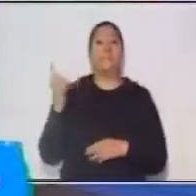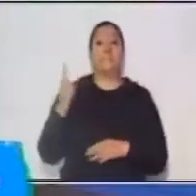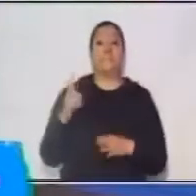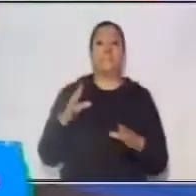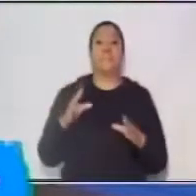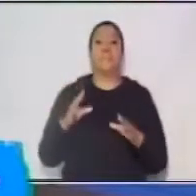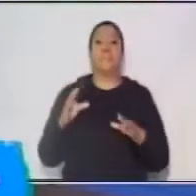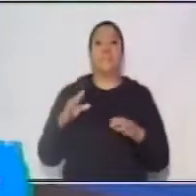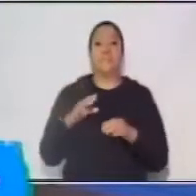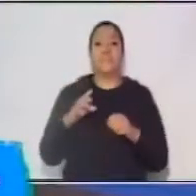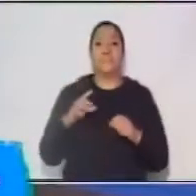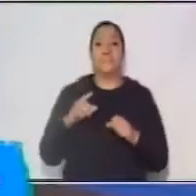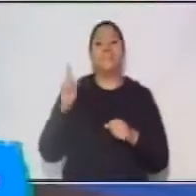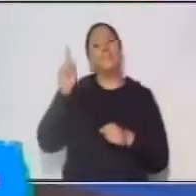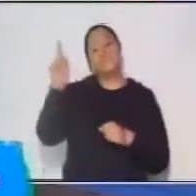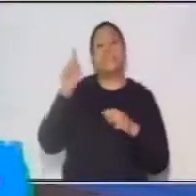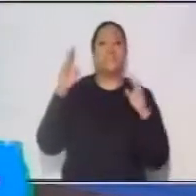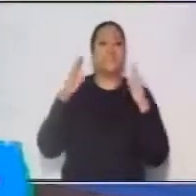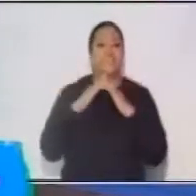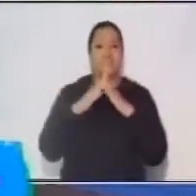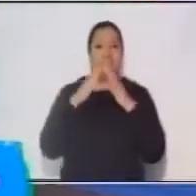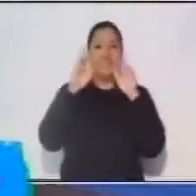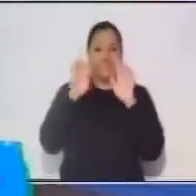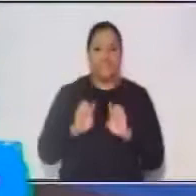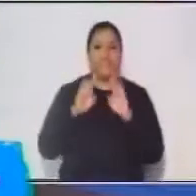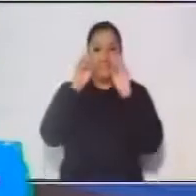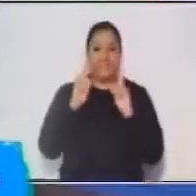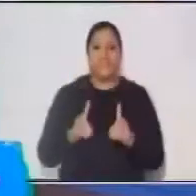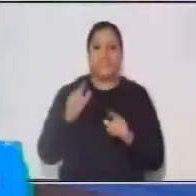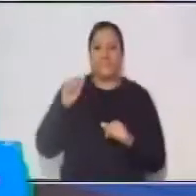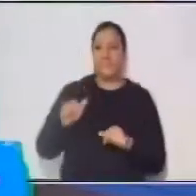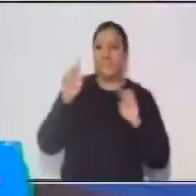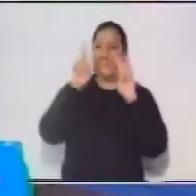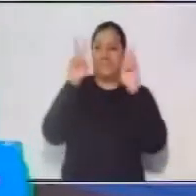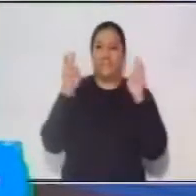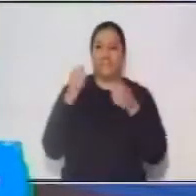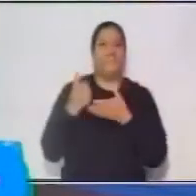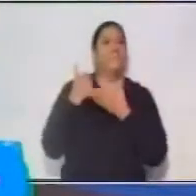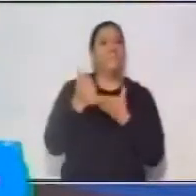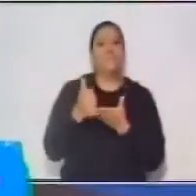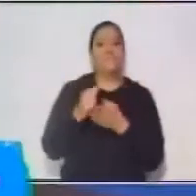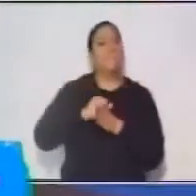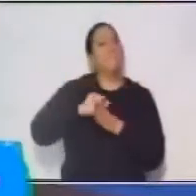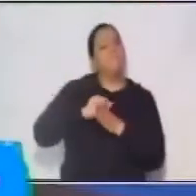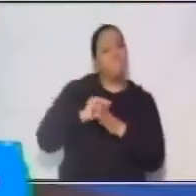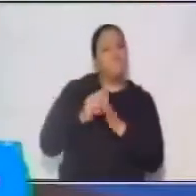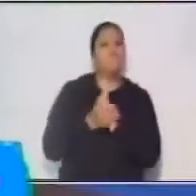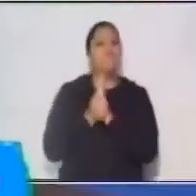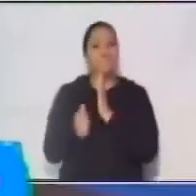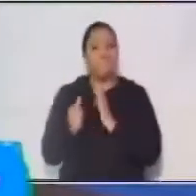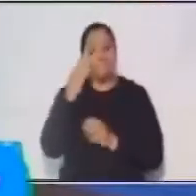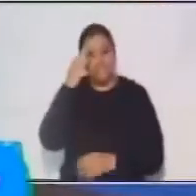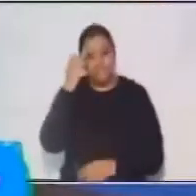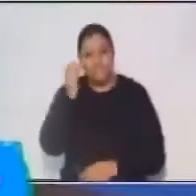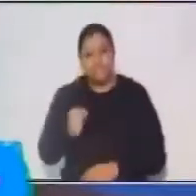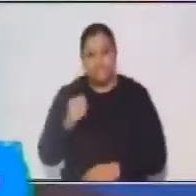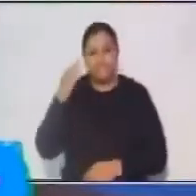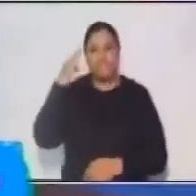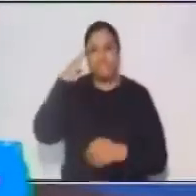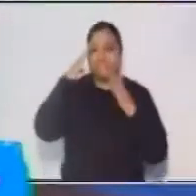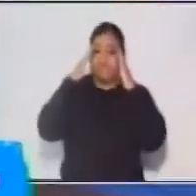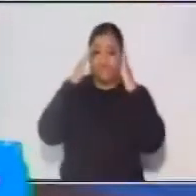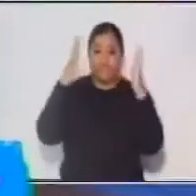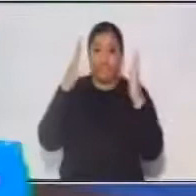con discapacidad, este tema les ayudará a ejercitar habilidades y destrezas como la atención, la memoria,